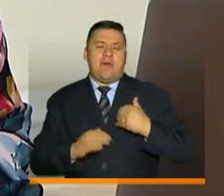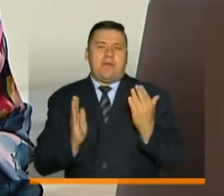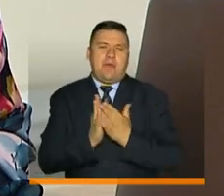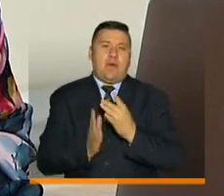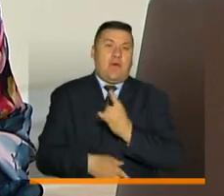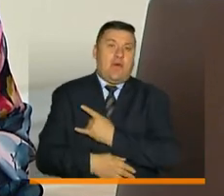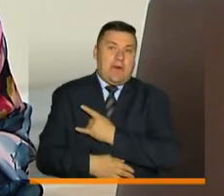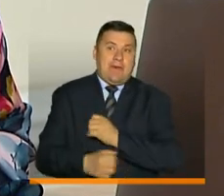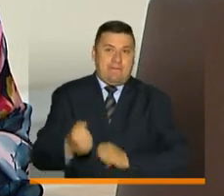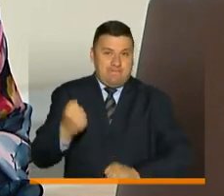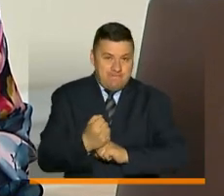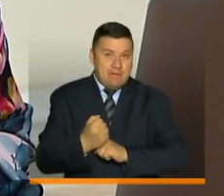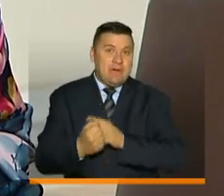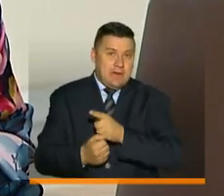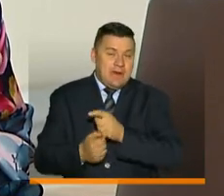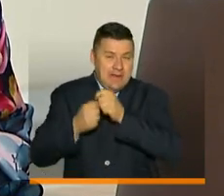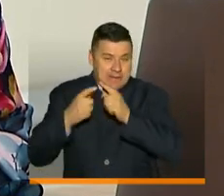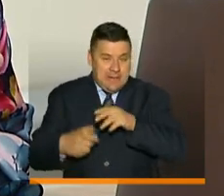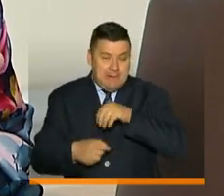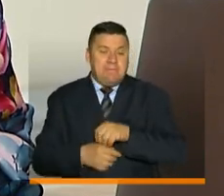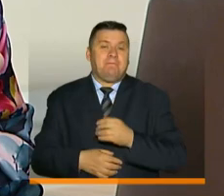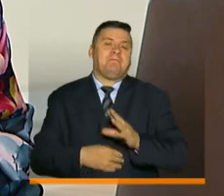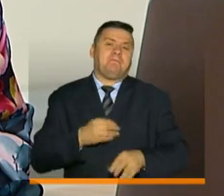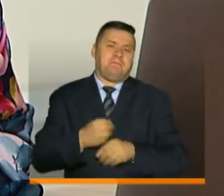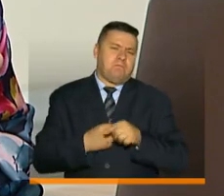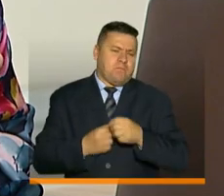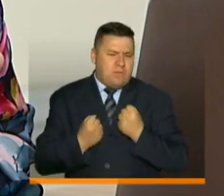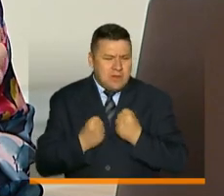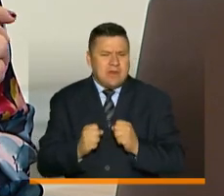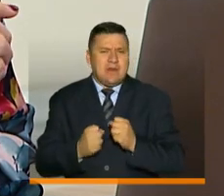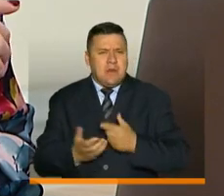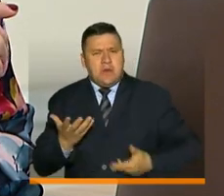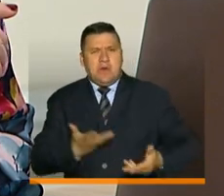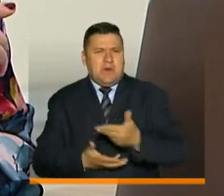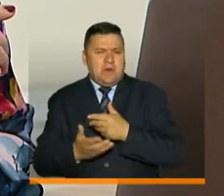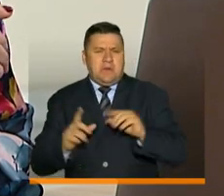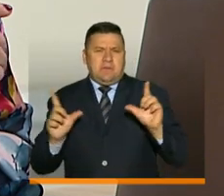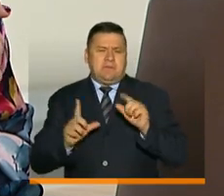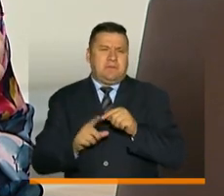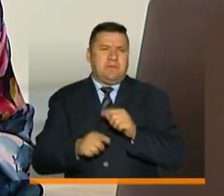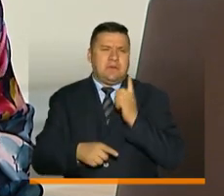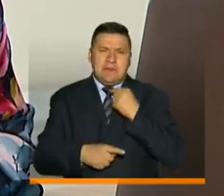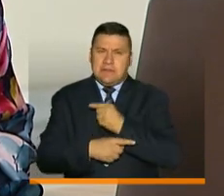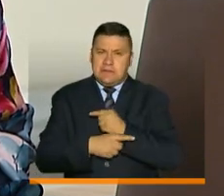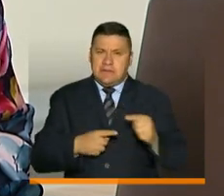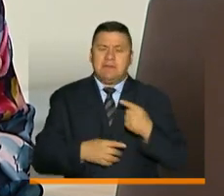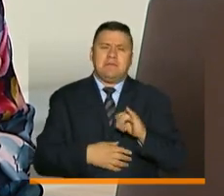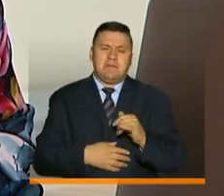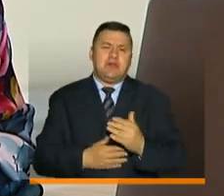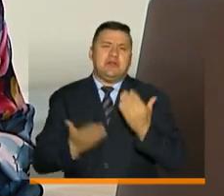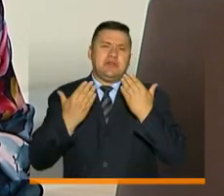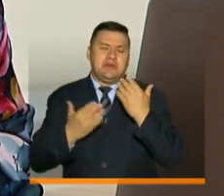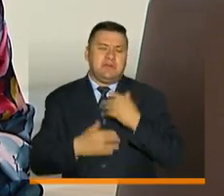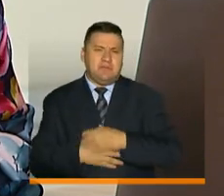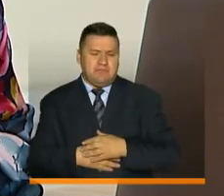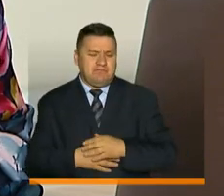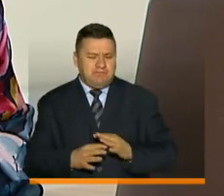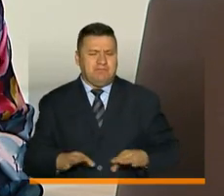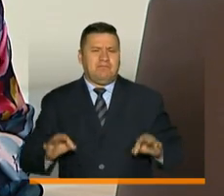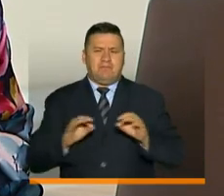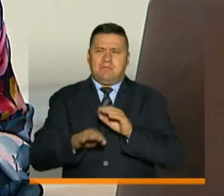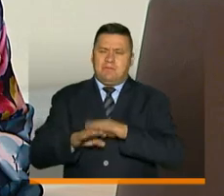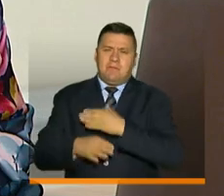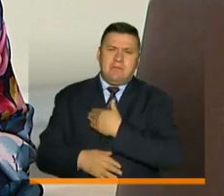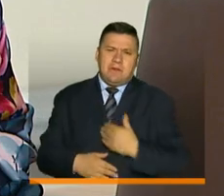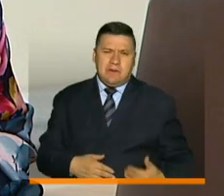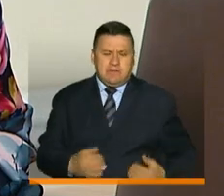educación superior y de la educación superior pública. Y además de este esfuerzo que compartíamos en el programa la semana anterior, vale la pena también resaltar,